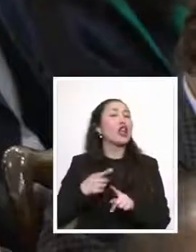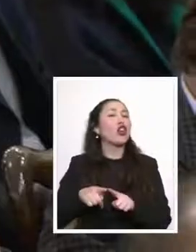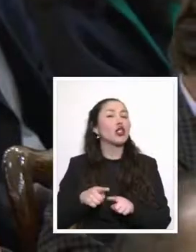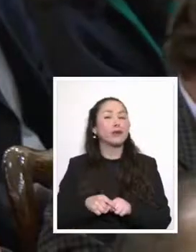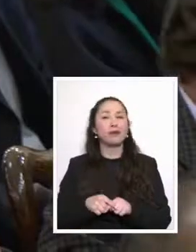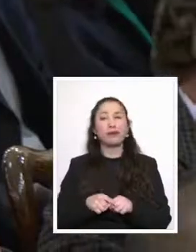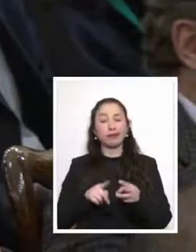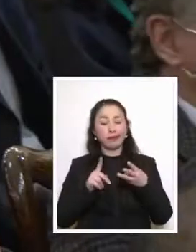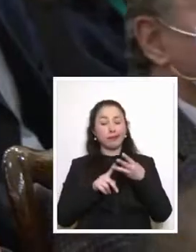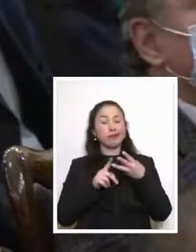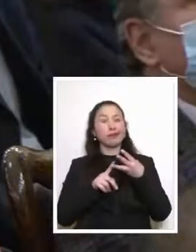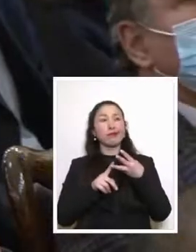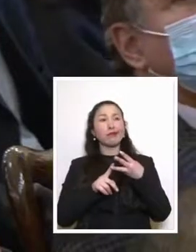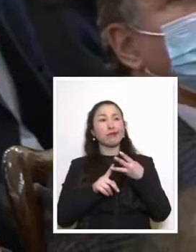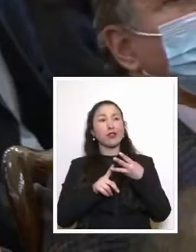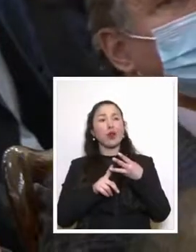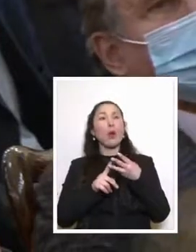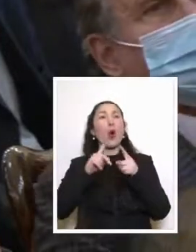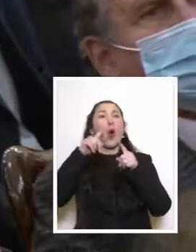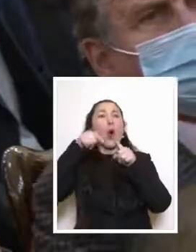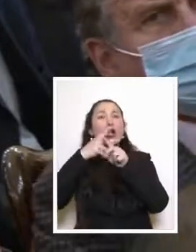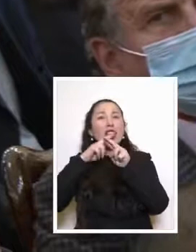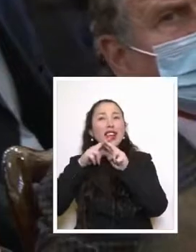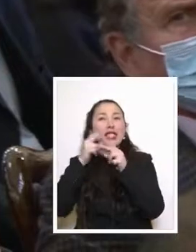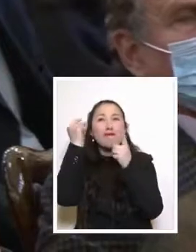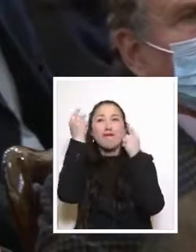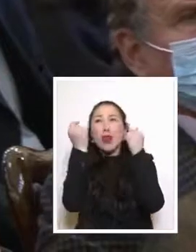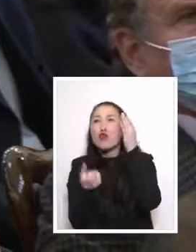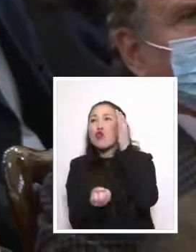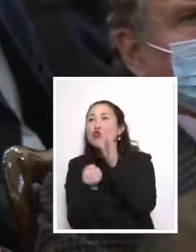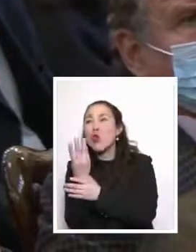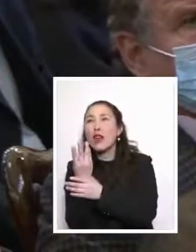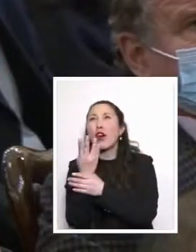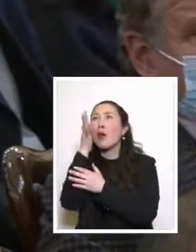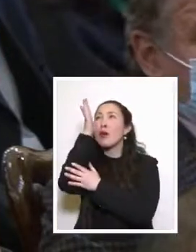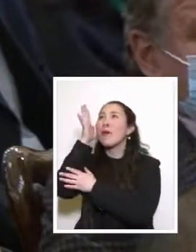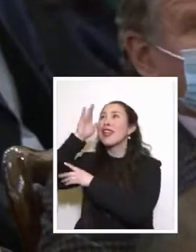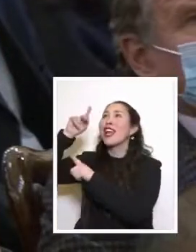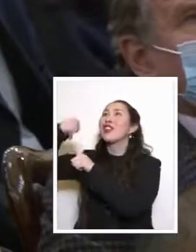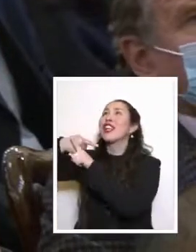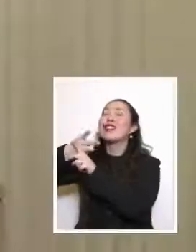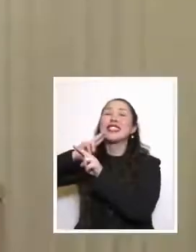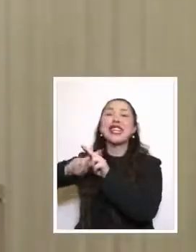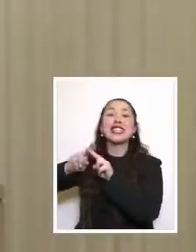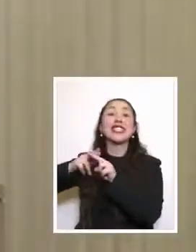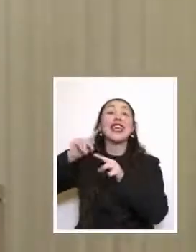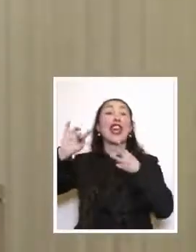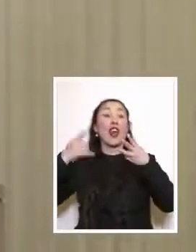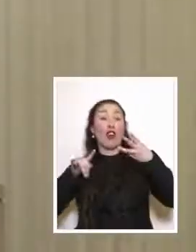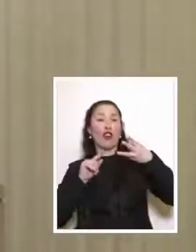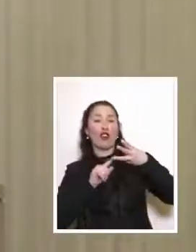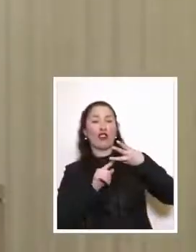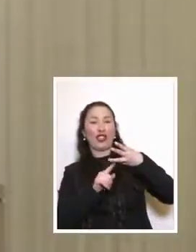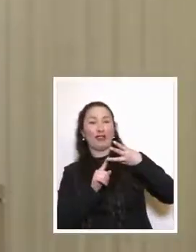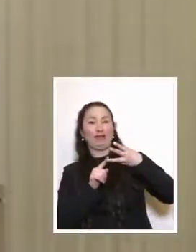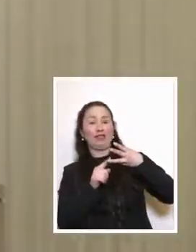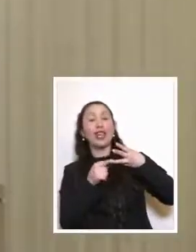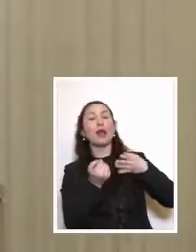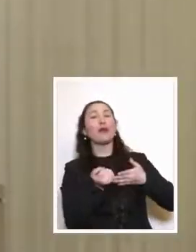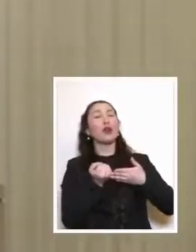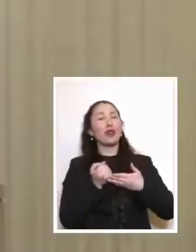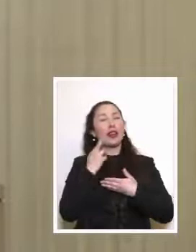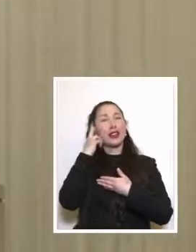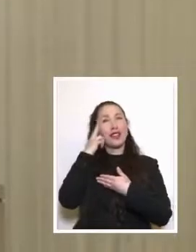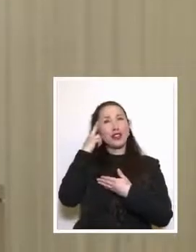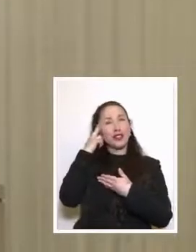falta reinventar, ¿no?, de forma creativa, ¿no?, reimaginar? Y ahí es otra categoría para ayudarnos a pensar.